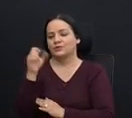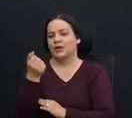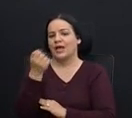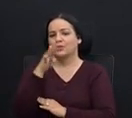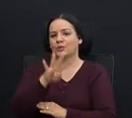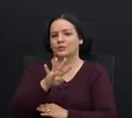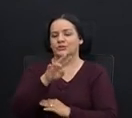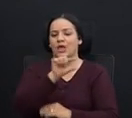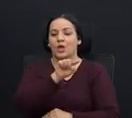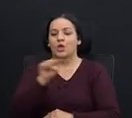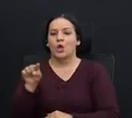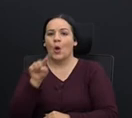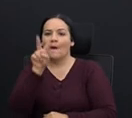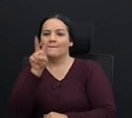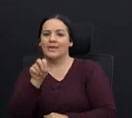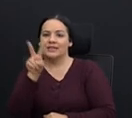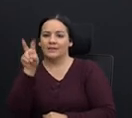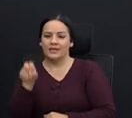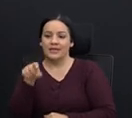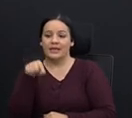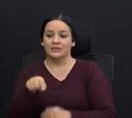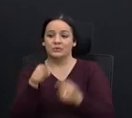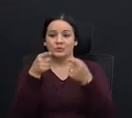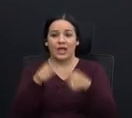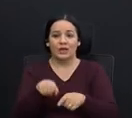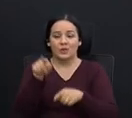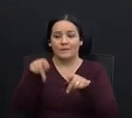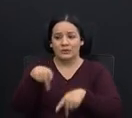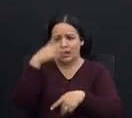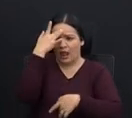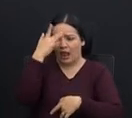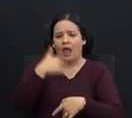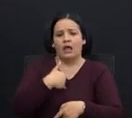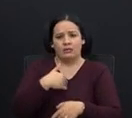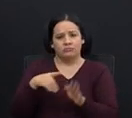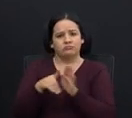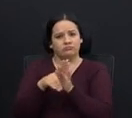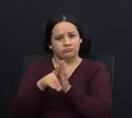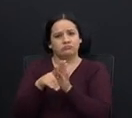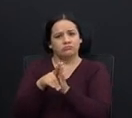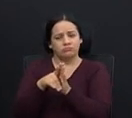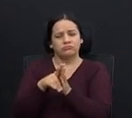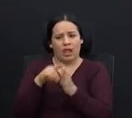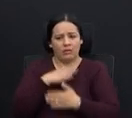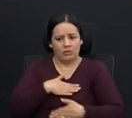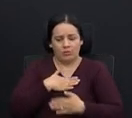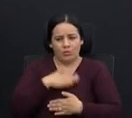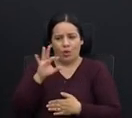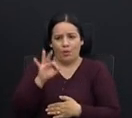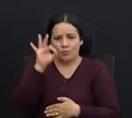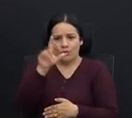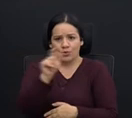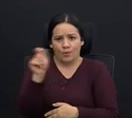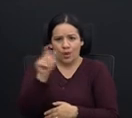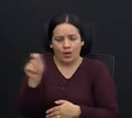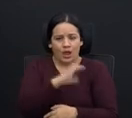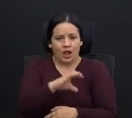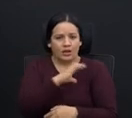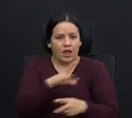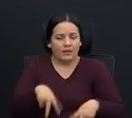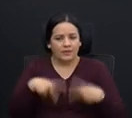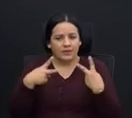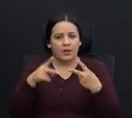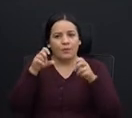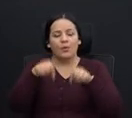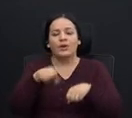4814-2020, en estos casos la persona goza de un derecho fundamental a disfrutar durante los próximos meses de calidad de vida y a soportar